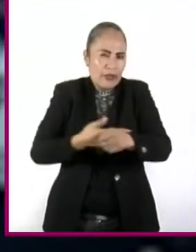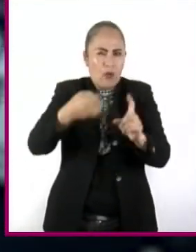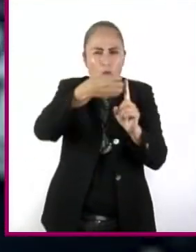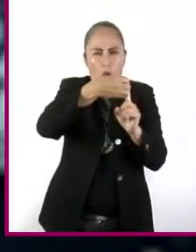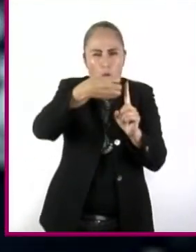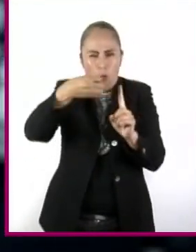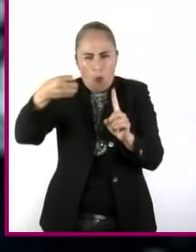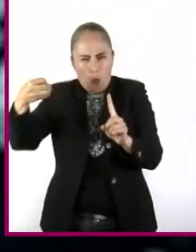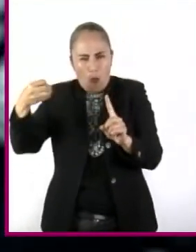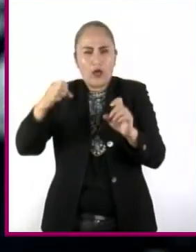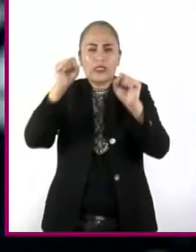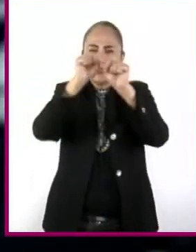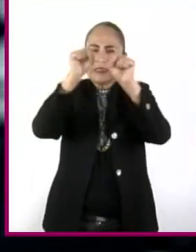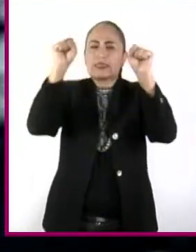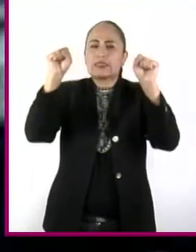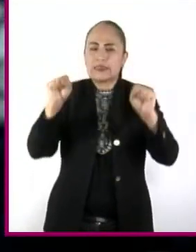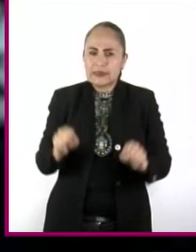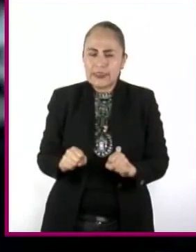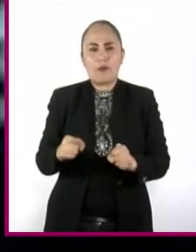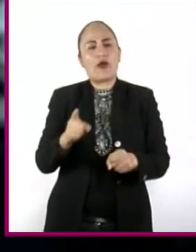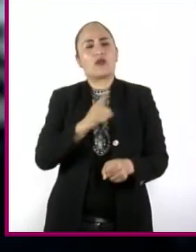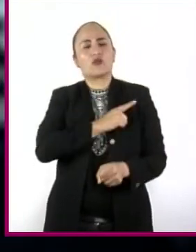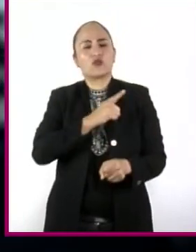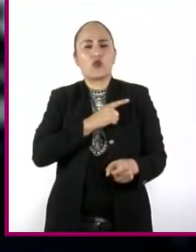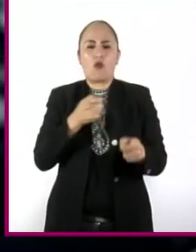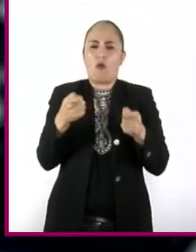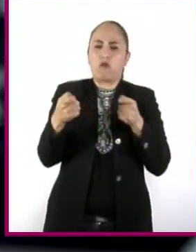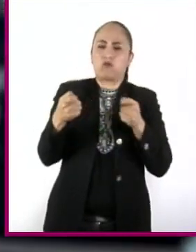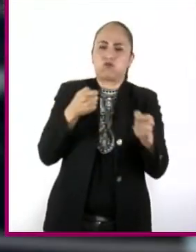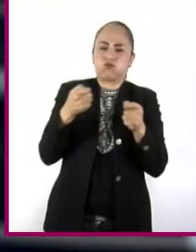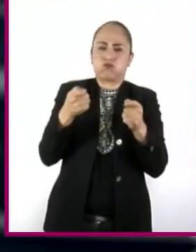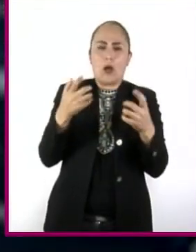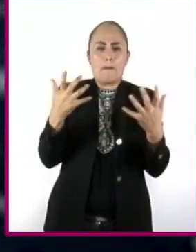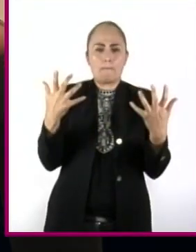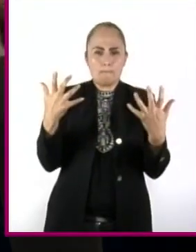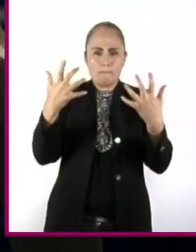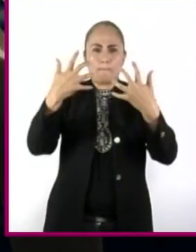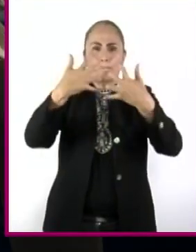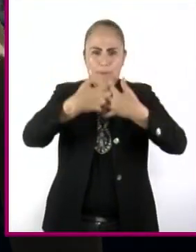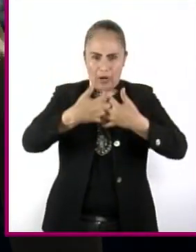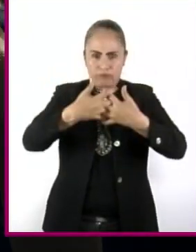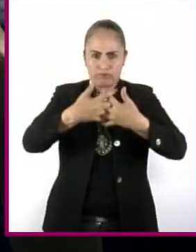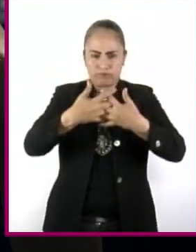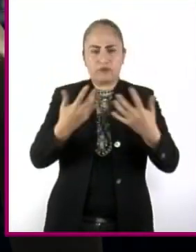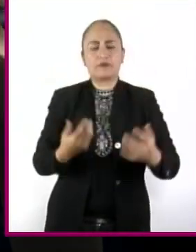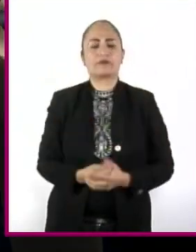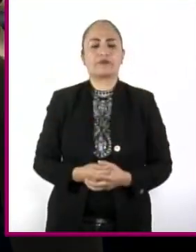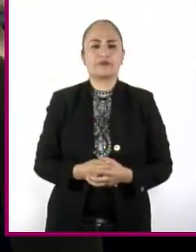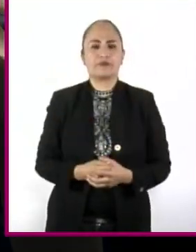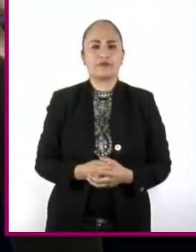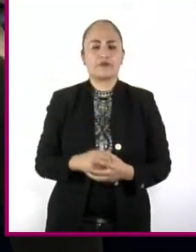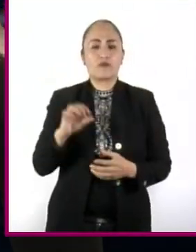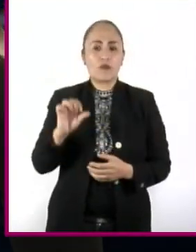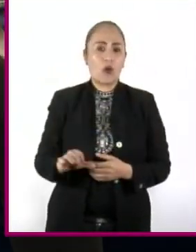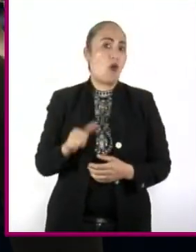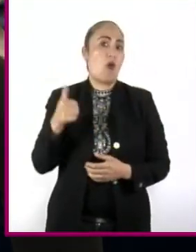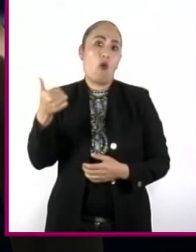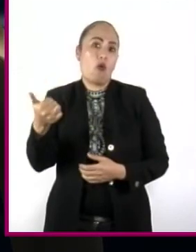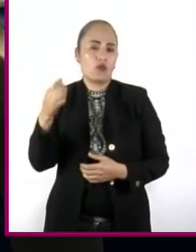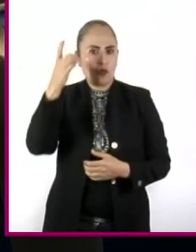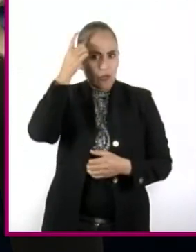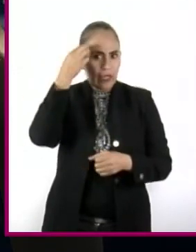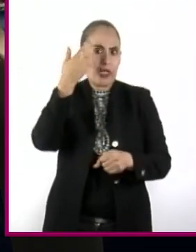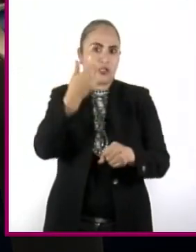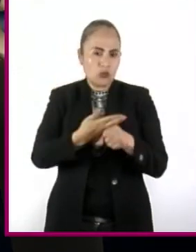un sistema para coordinarse y sincronizar sus procesos autónomamente. O sea, sin que haya como un director